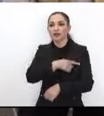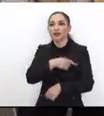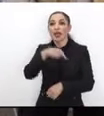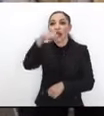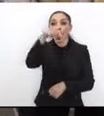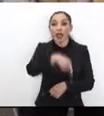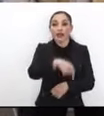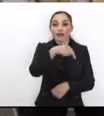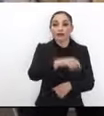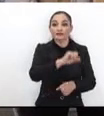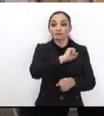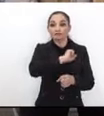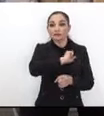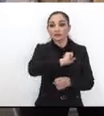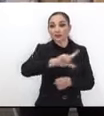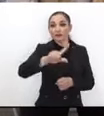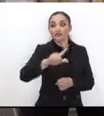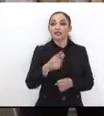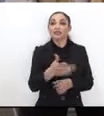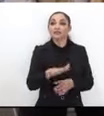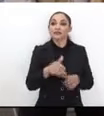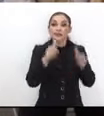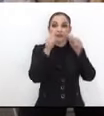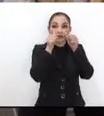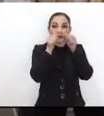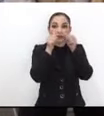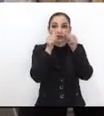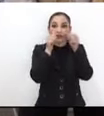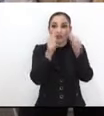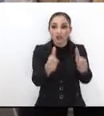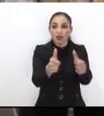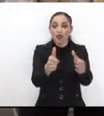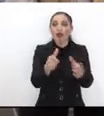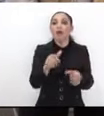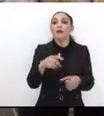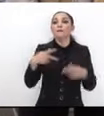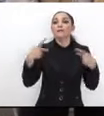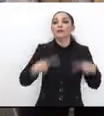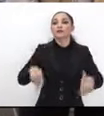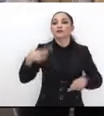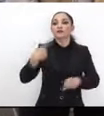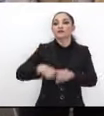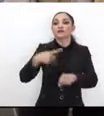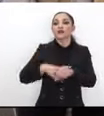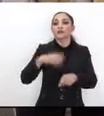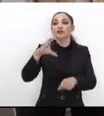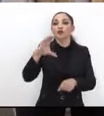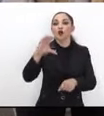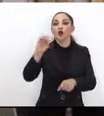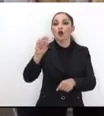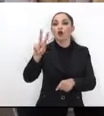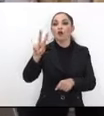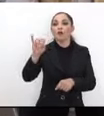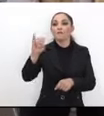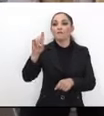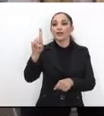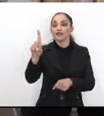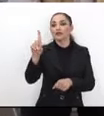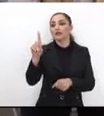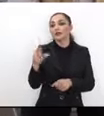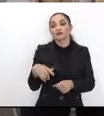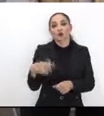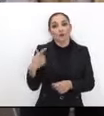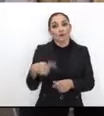a todo aquel paciente que tenga COVID, que esté en situación